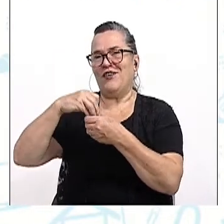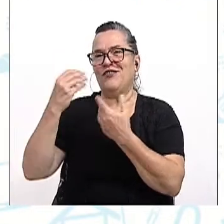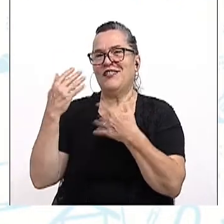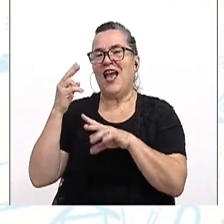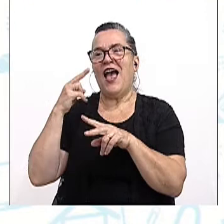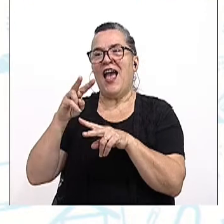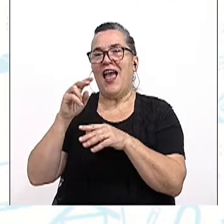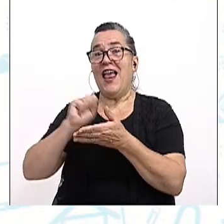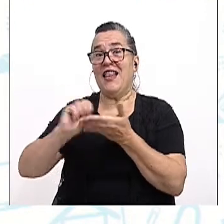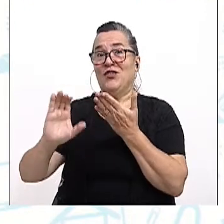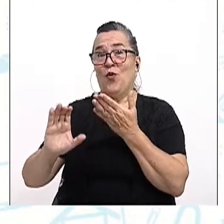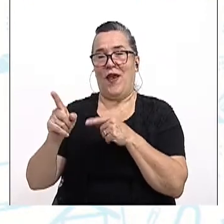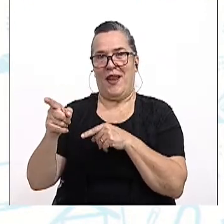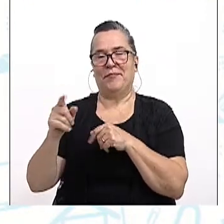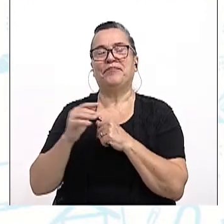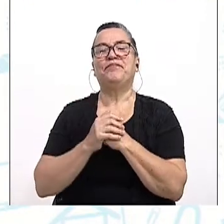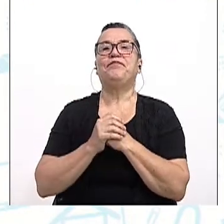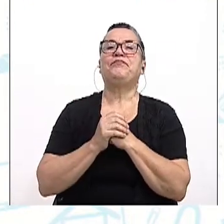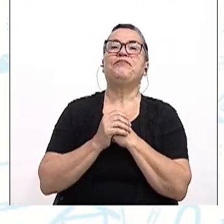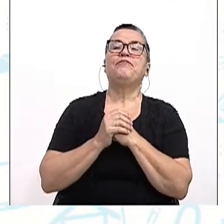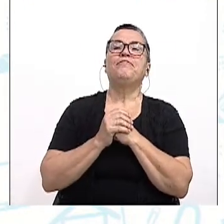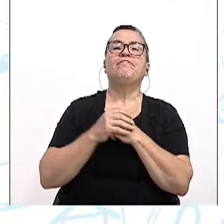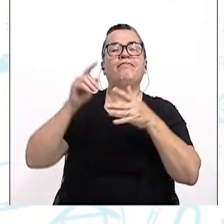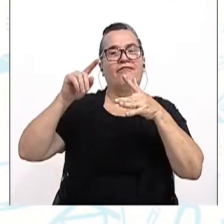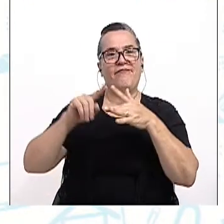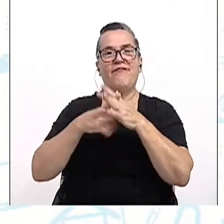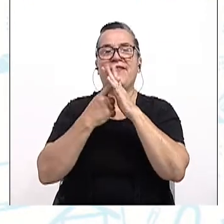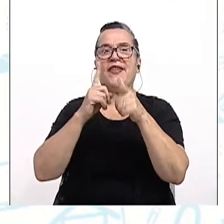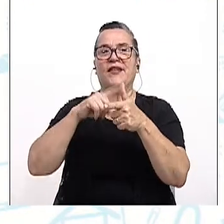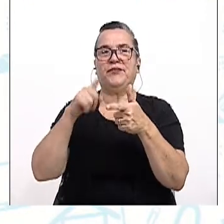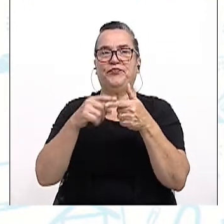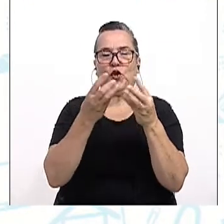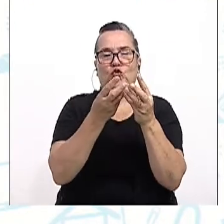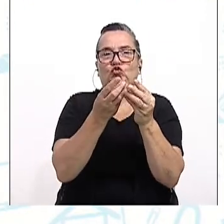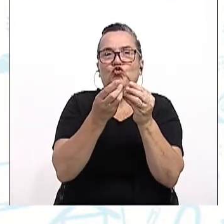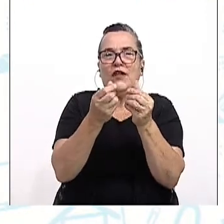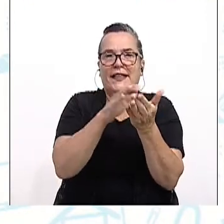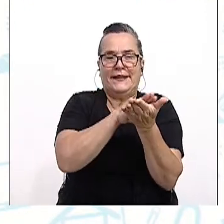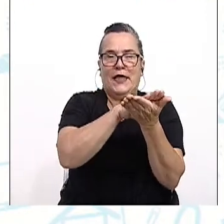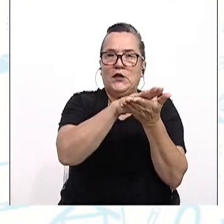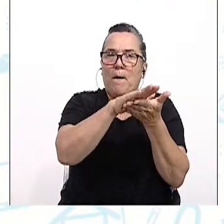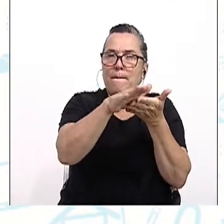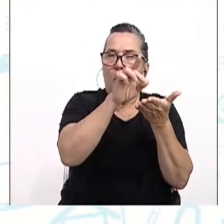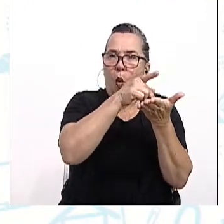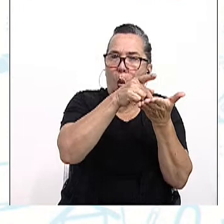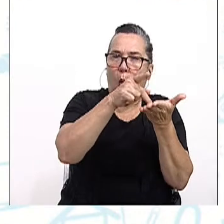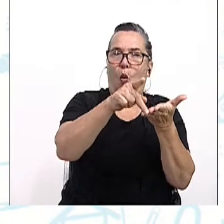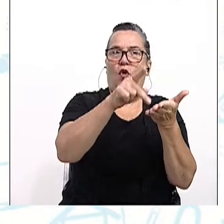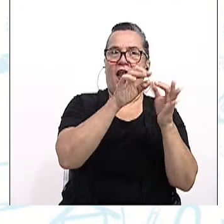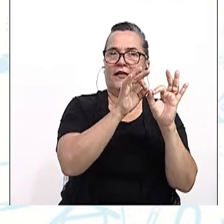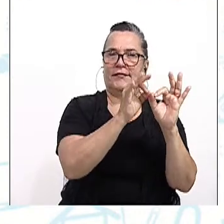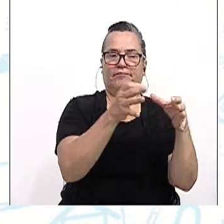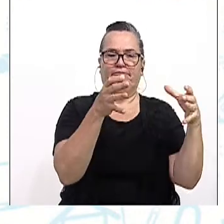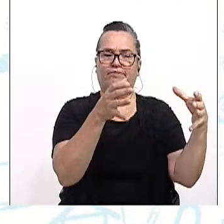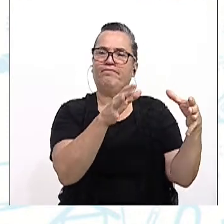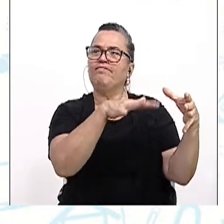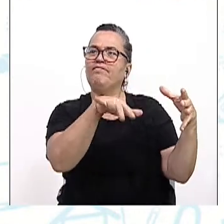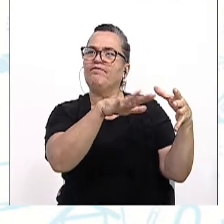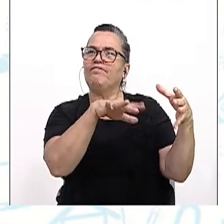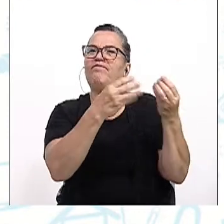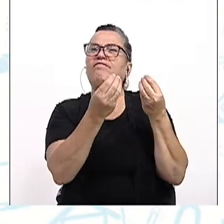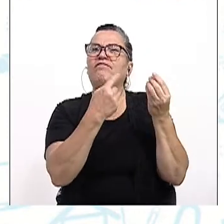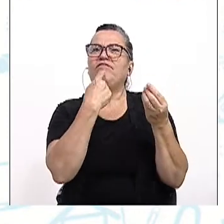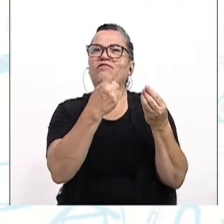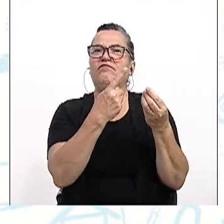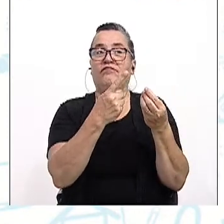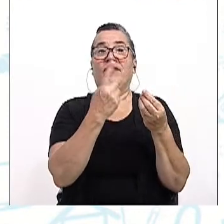en la escuela. Bueno, empecemos entonces por las sustancias puras. Las sustancias puras, como dije